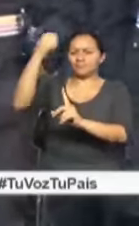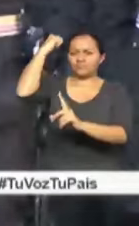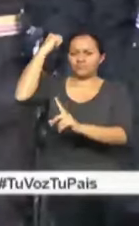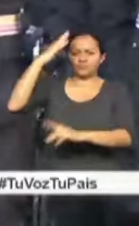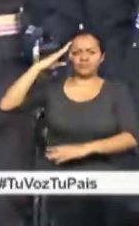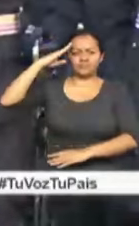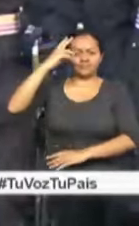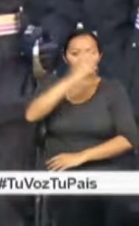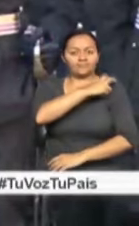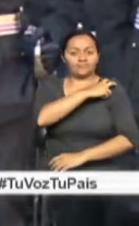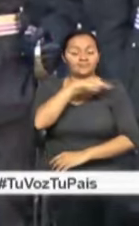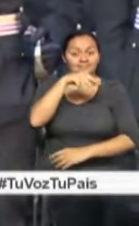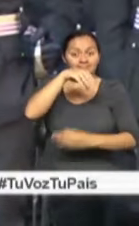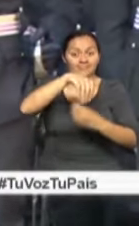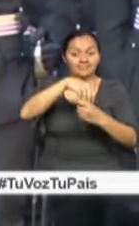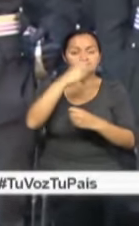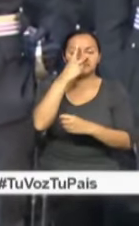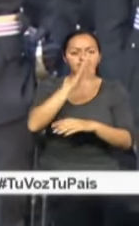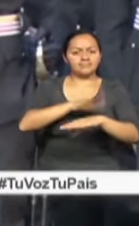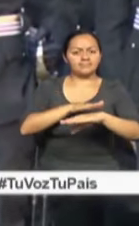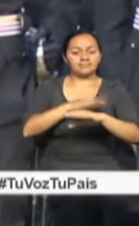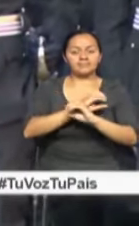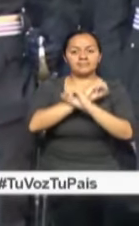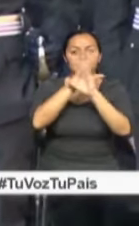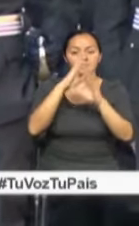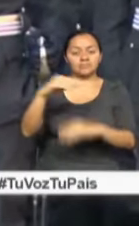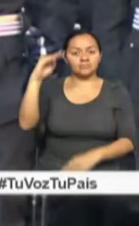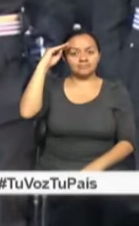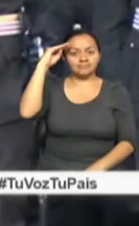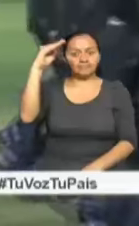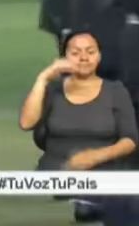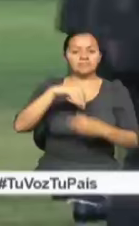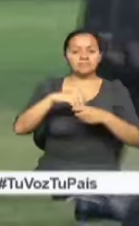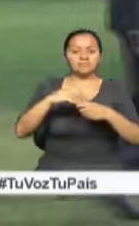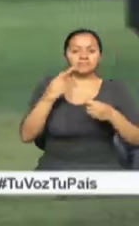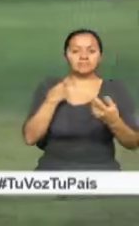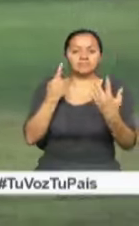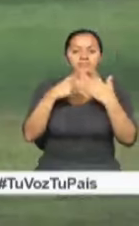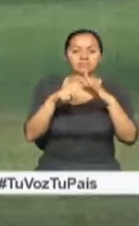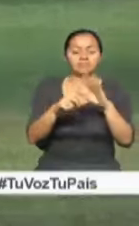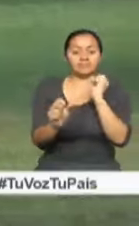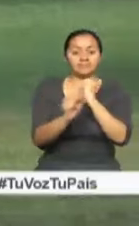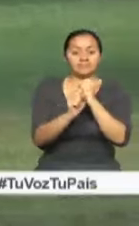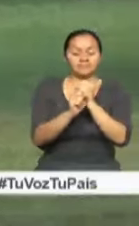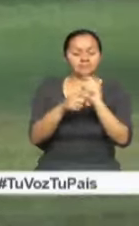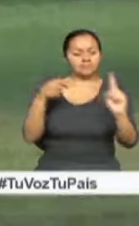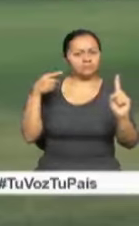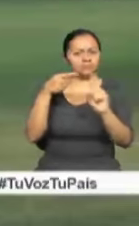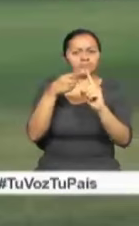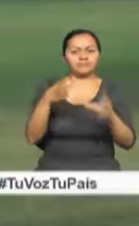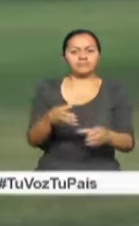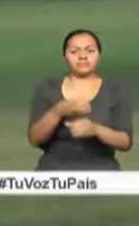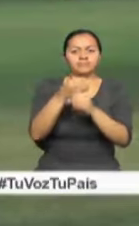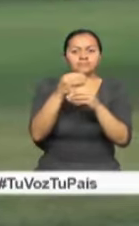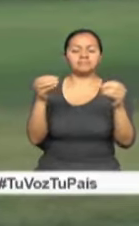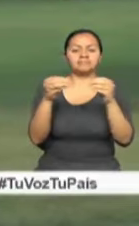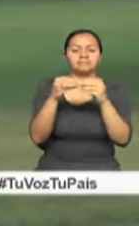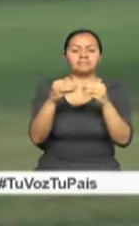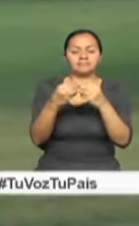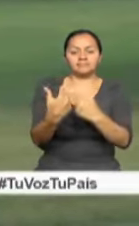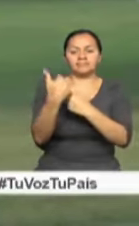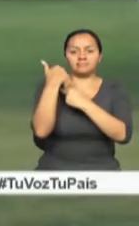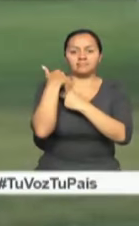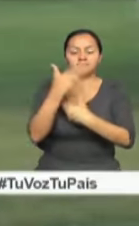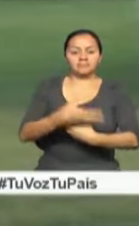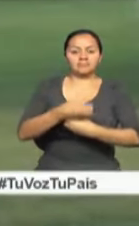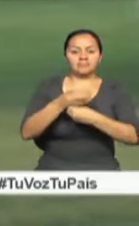se desarrolló el evento, enfatizó que los oficiales se incorporaron a las calles con el firme objetivo de consolidar la seguridad ciudadana y